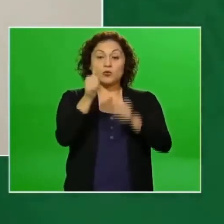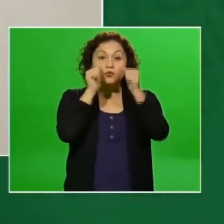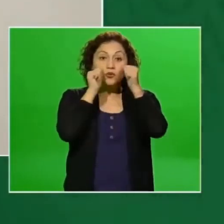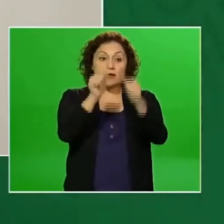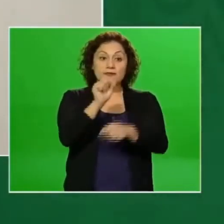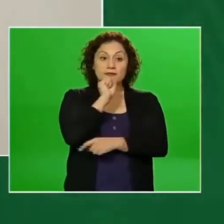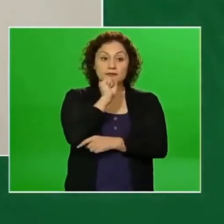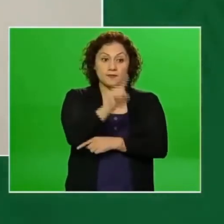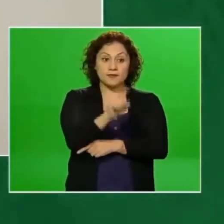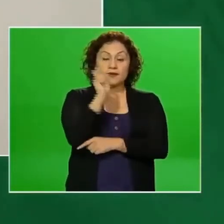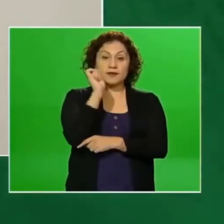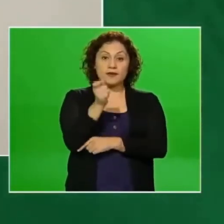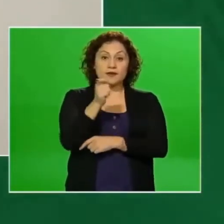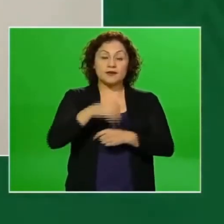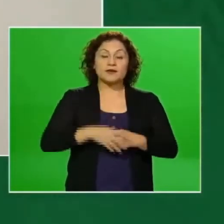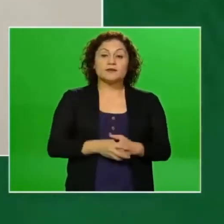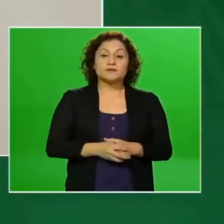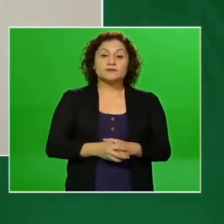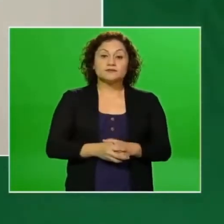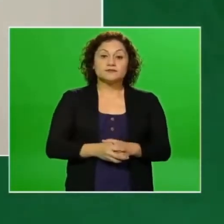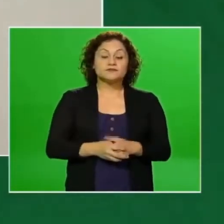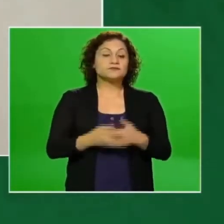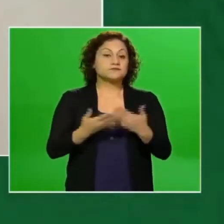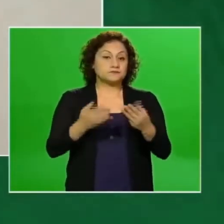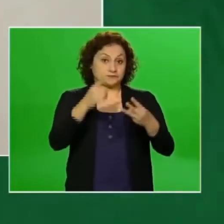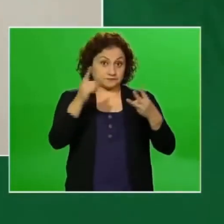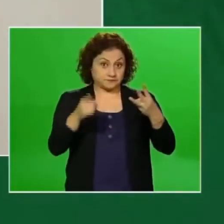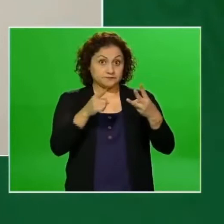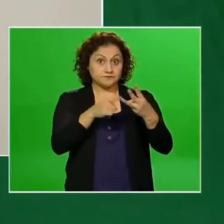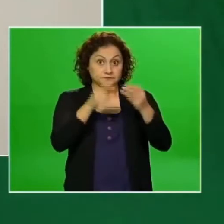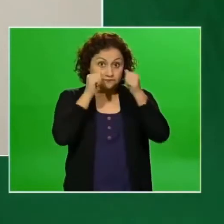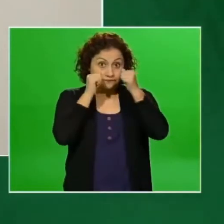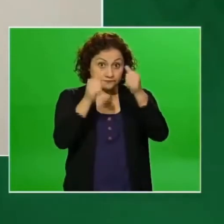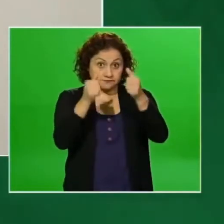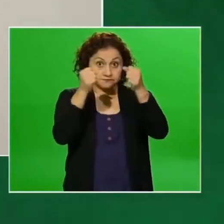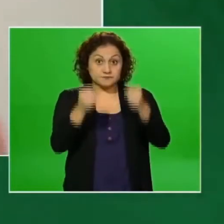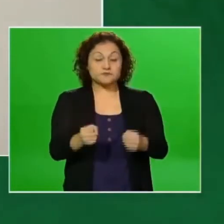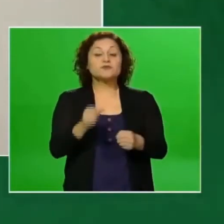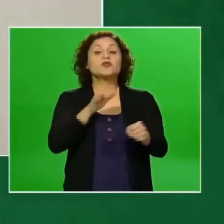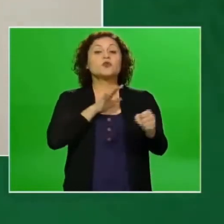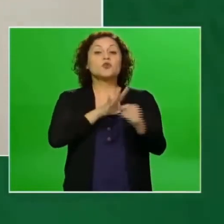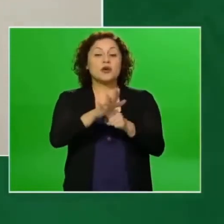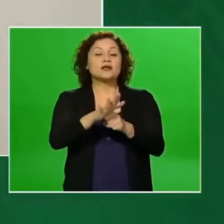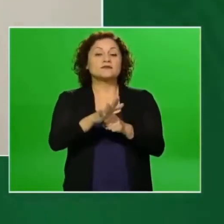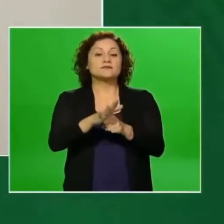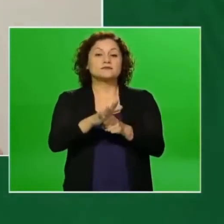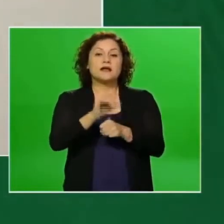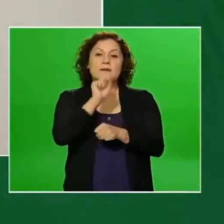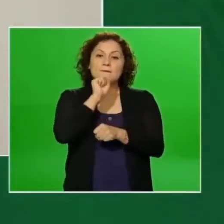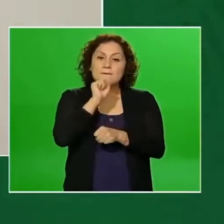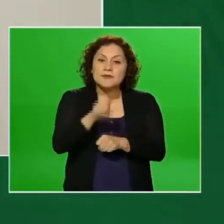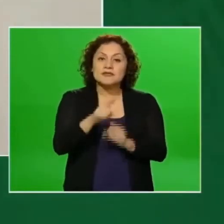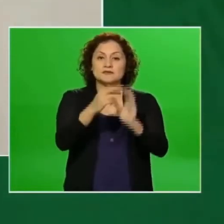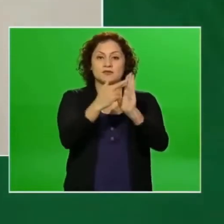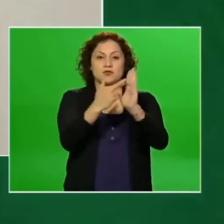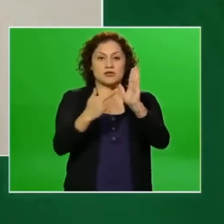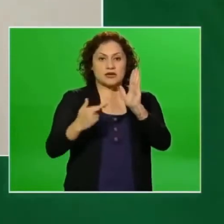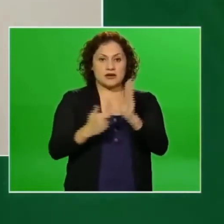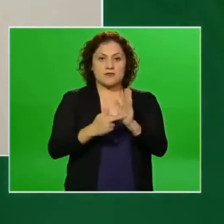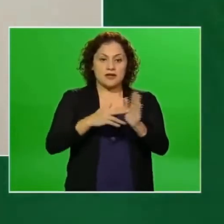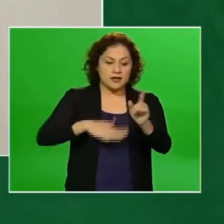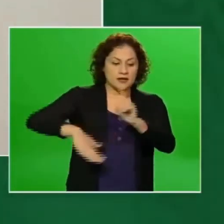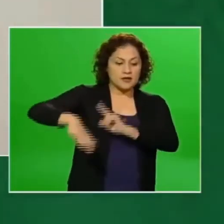engloba toda una serie de actividades, un tercer elemento de seguridad, es precisamente la aplicación del lineamiento al interior de los